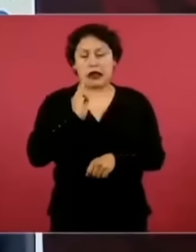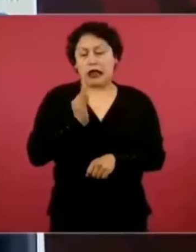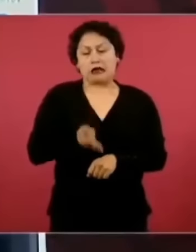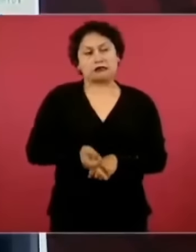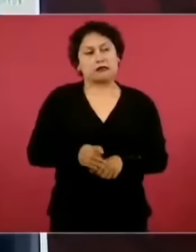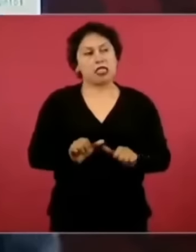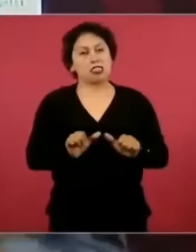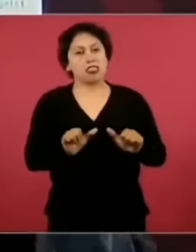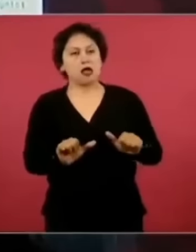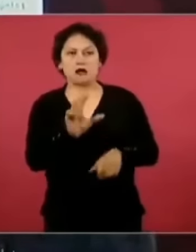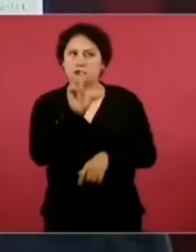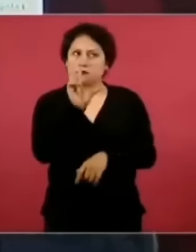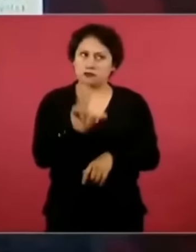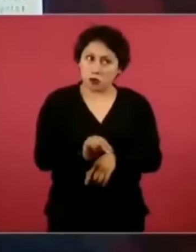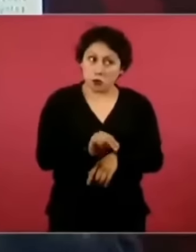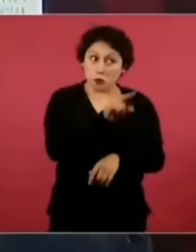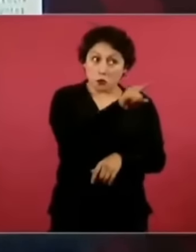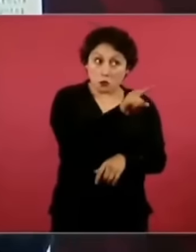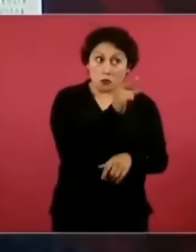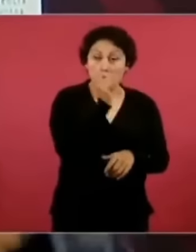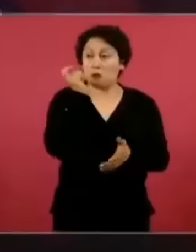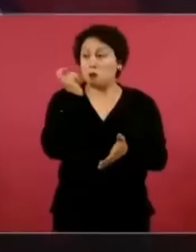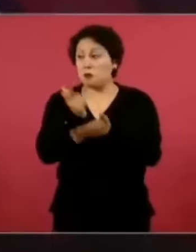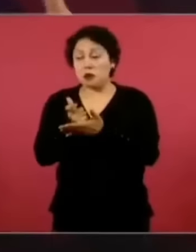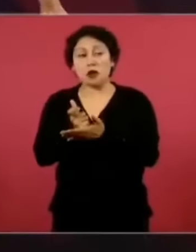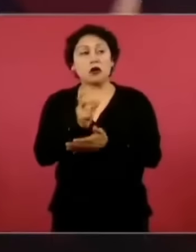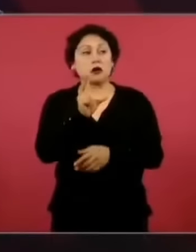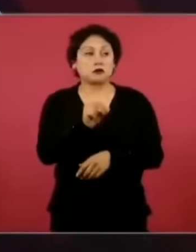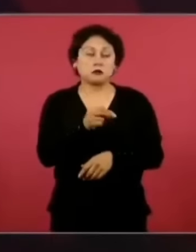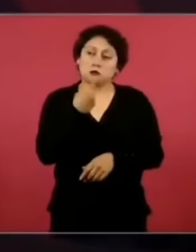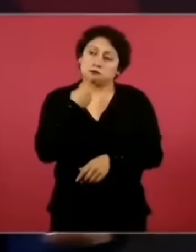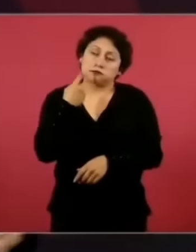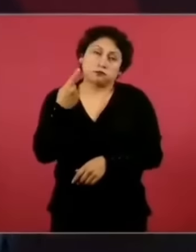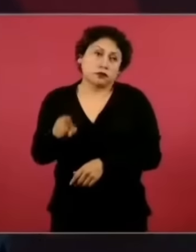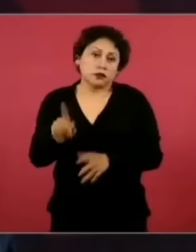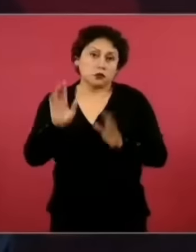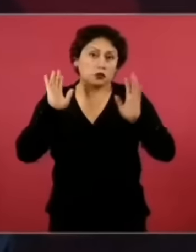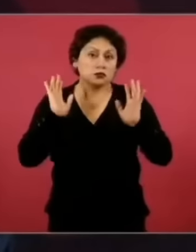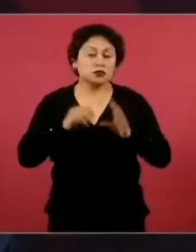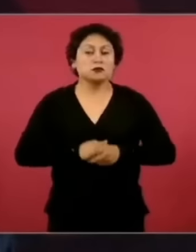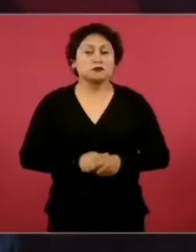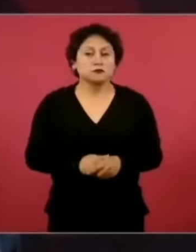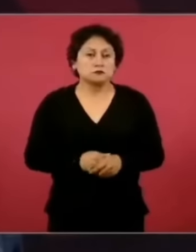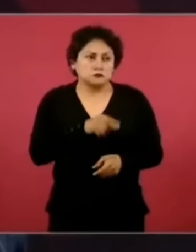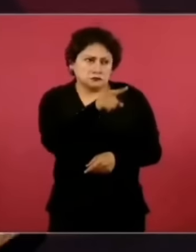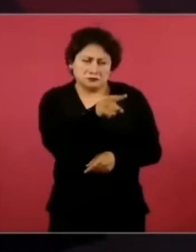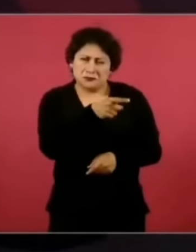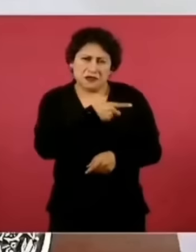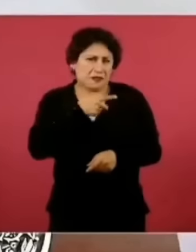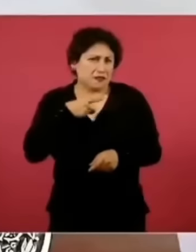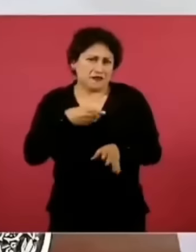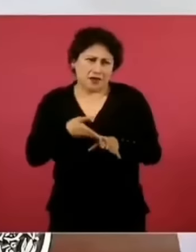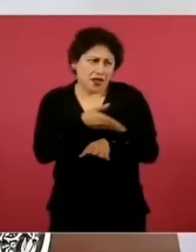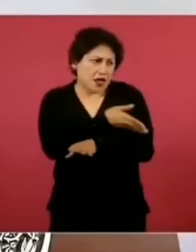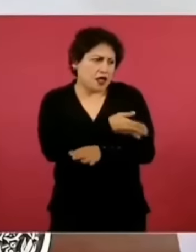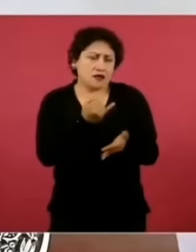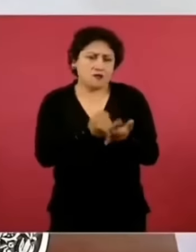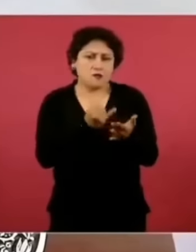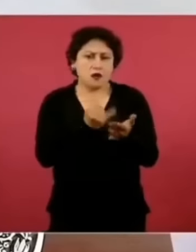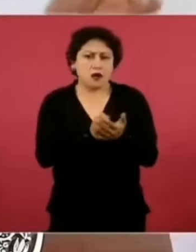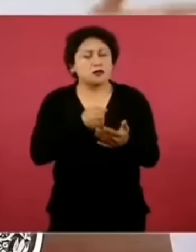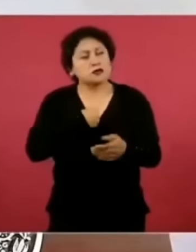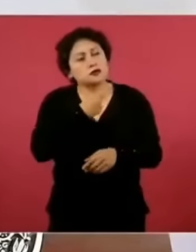Que ellos aceptaban pagar lo que debían. Y los dos aceptaron.